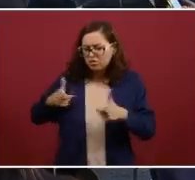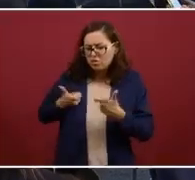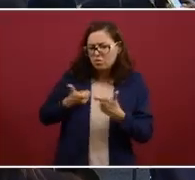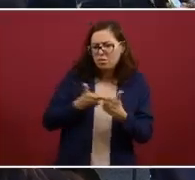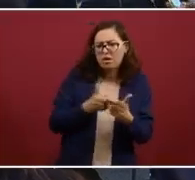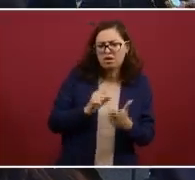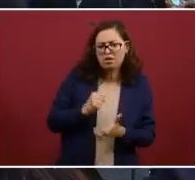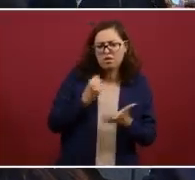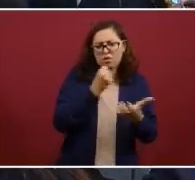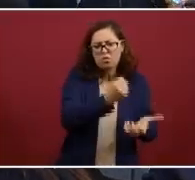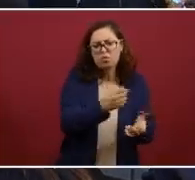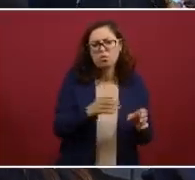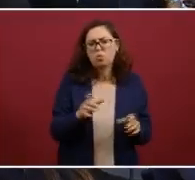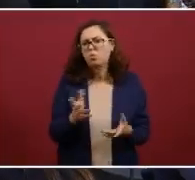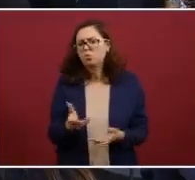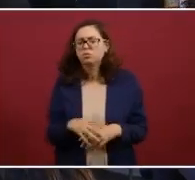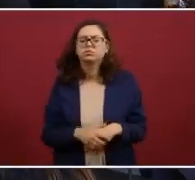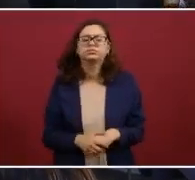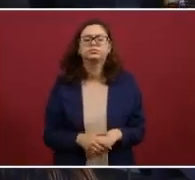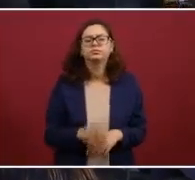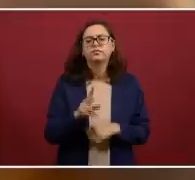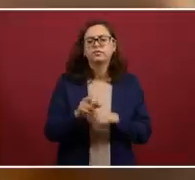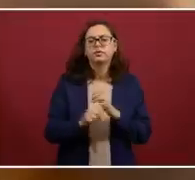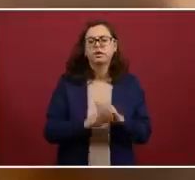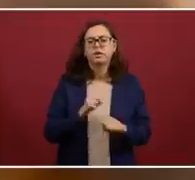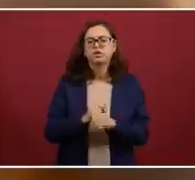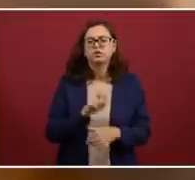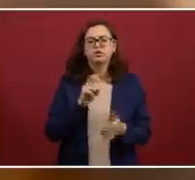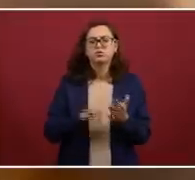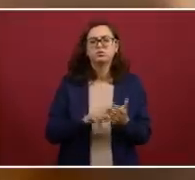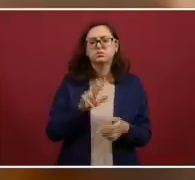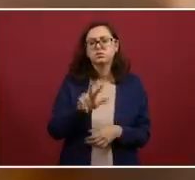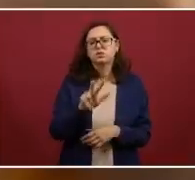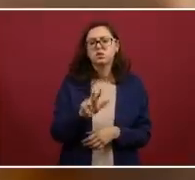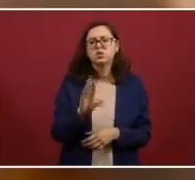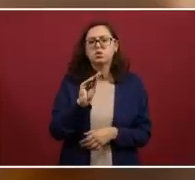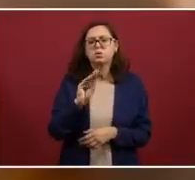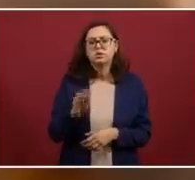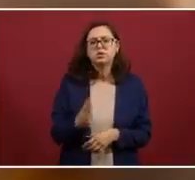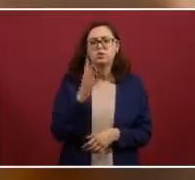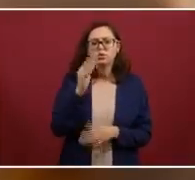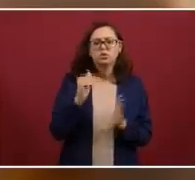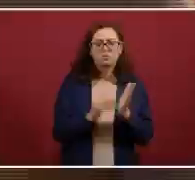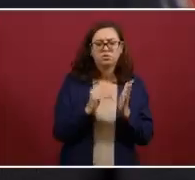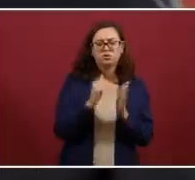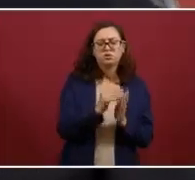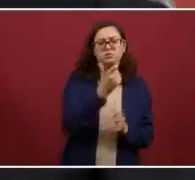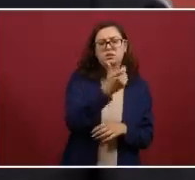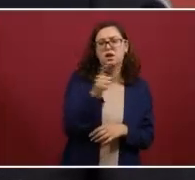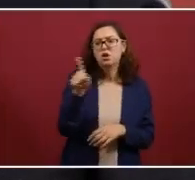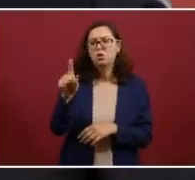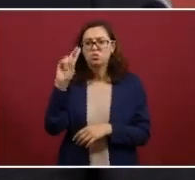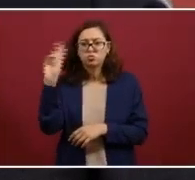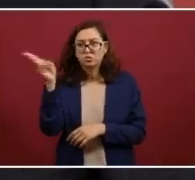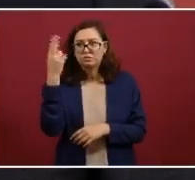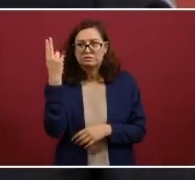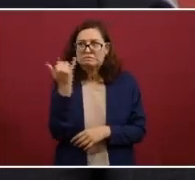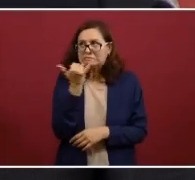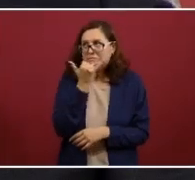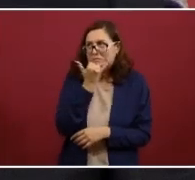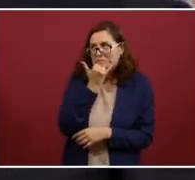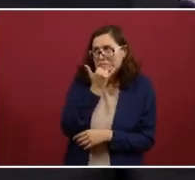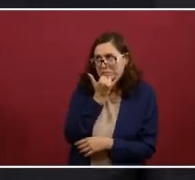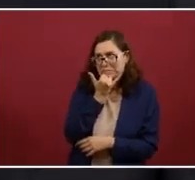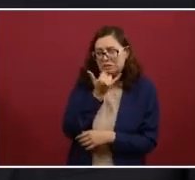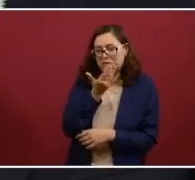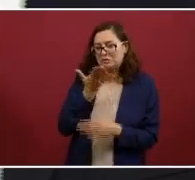federal. En 2018 le correspondió al gobierno federal 94 millones de pesos. ¿Y a las universidades? Ese dato no se lo tengo, no se lo